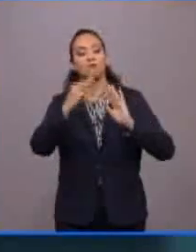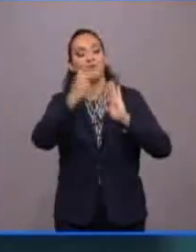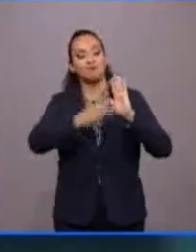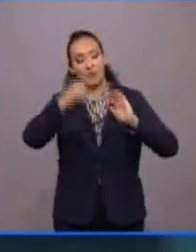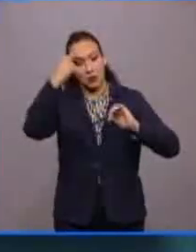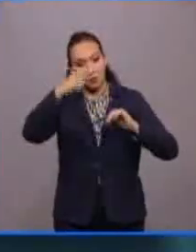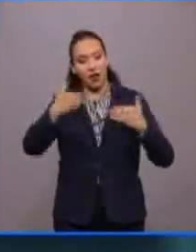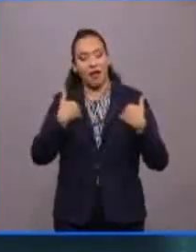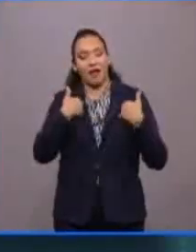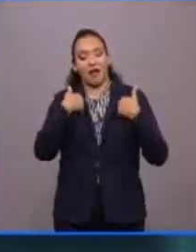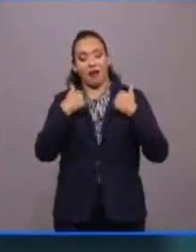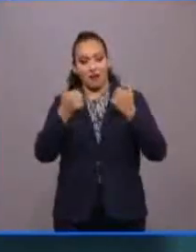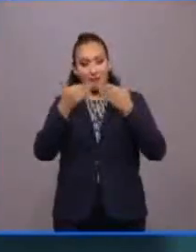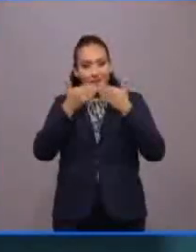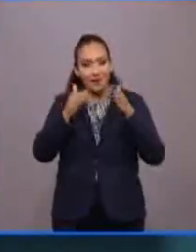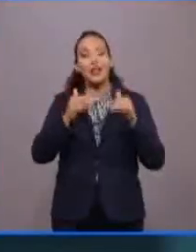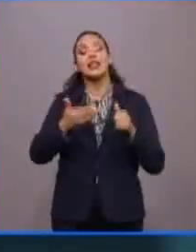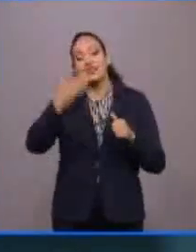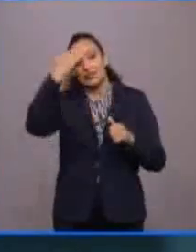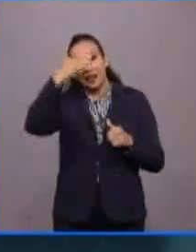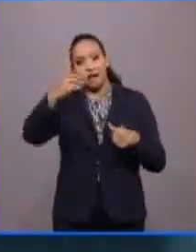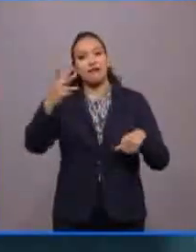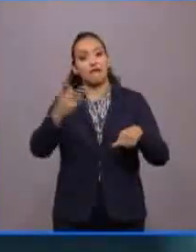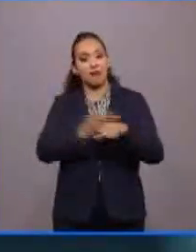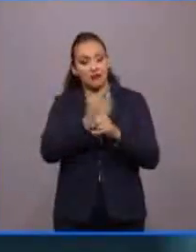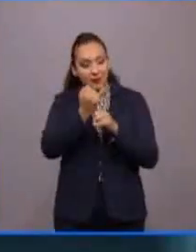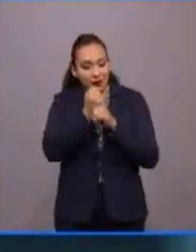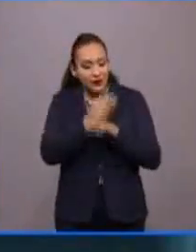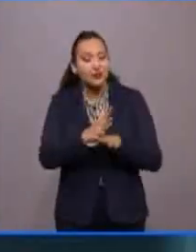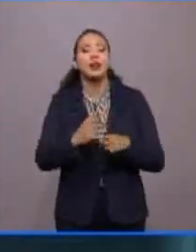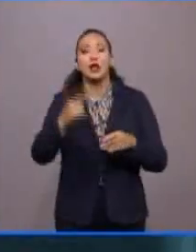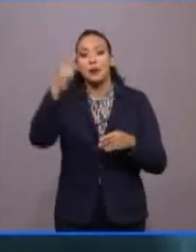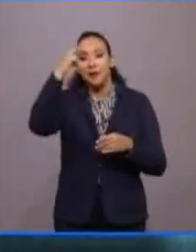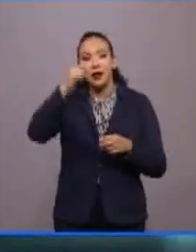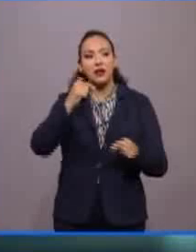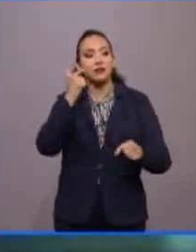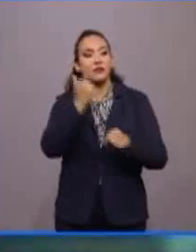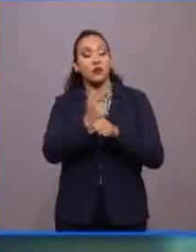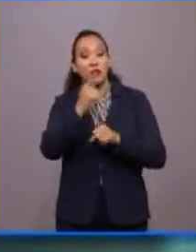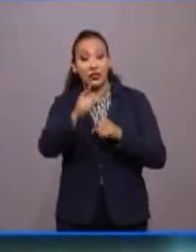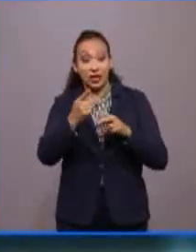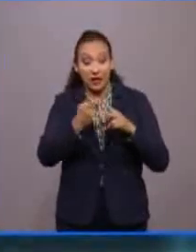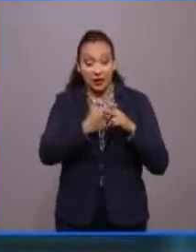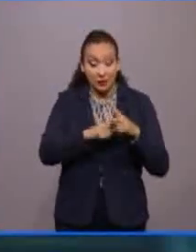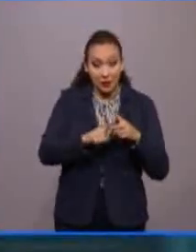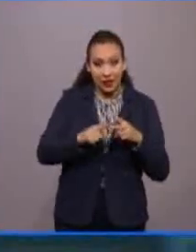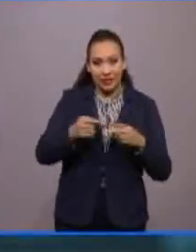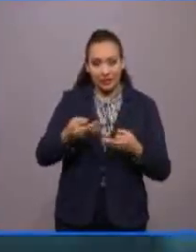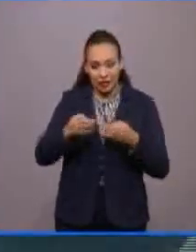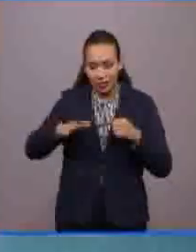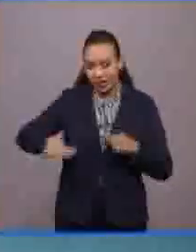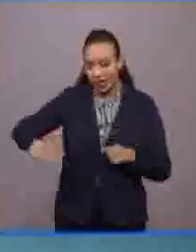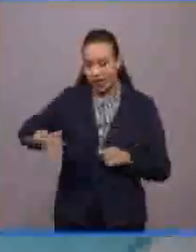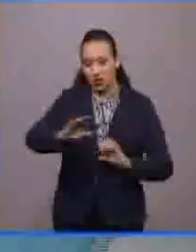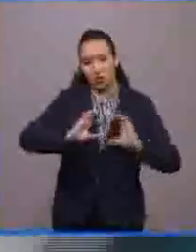permitan construir bases de datos geoespaciales para visualizar la violencia de género desde un enfoque territorial.